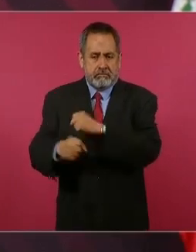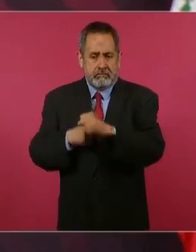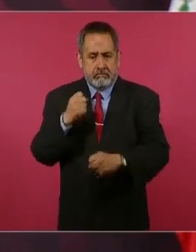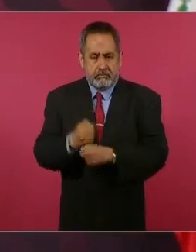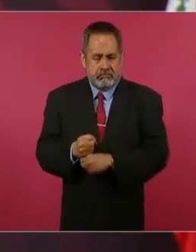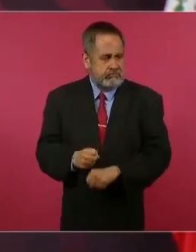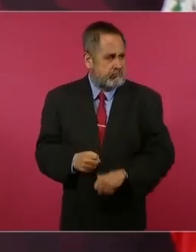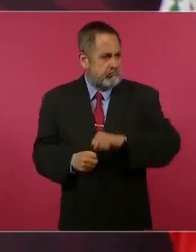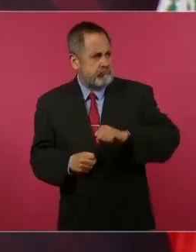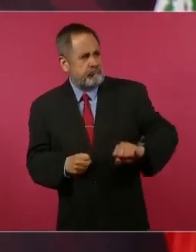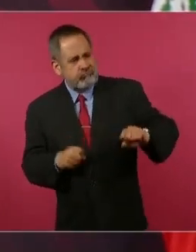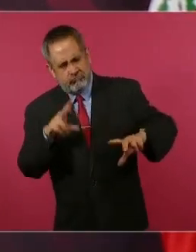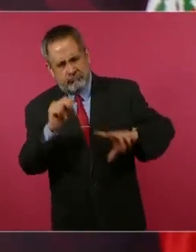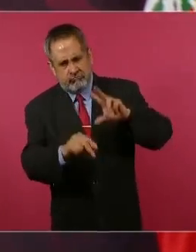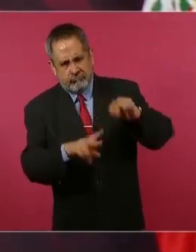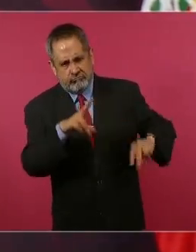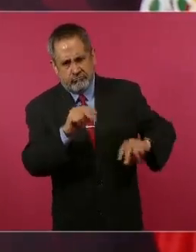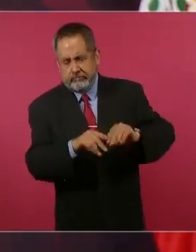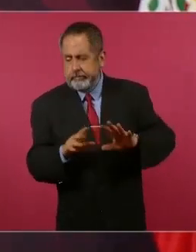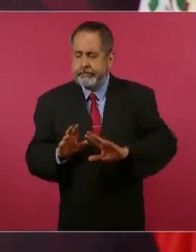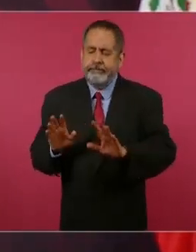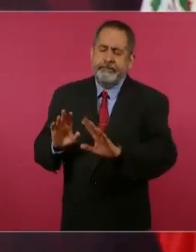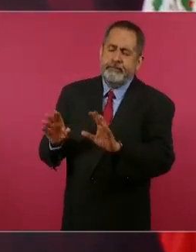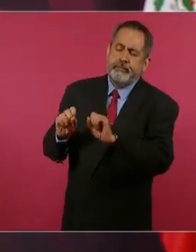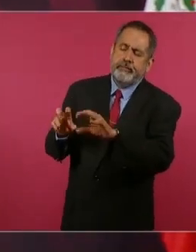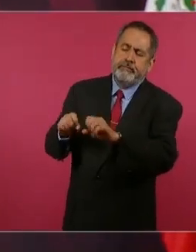nos opusimos y tuvieron que dar marcha atrás.